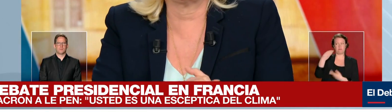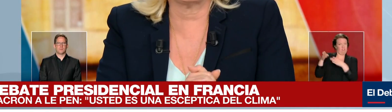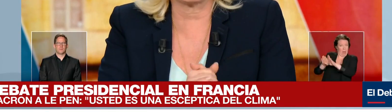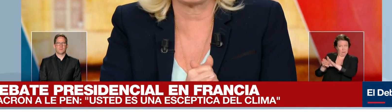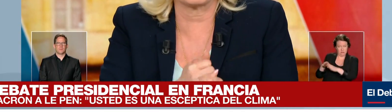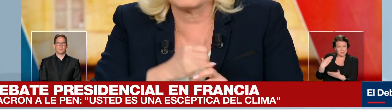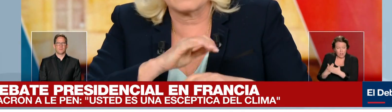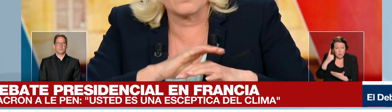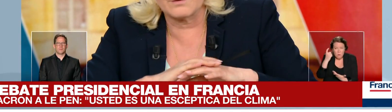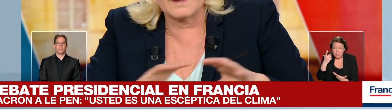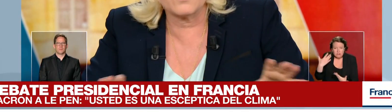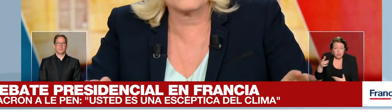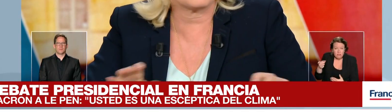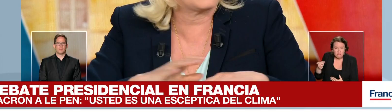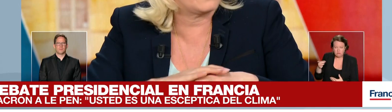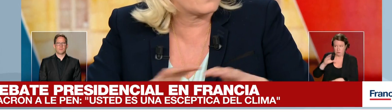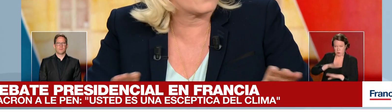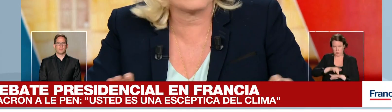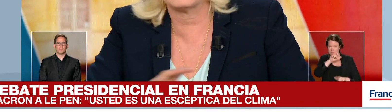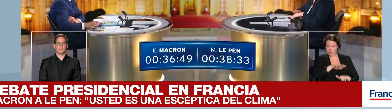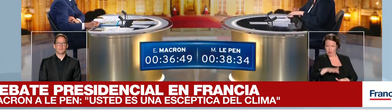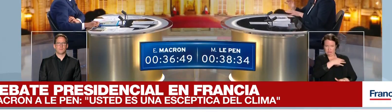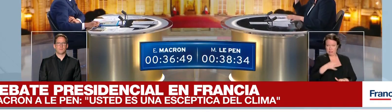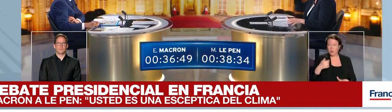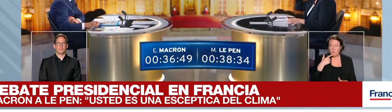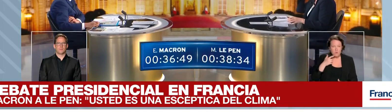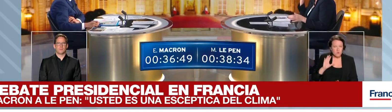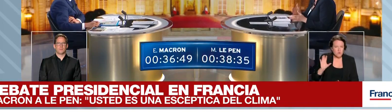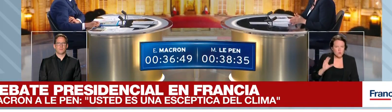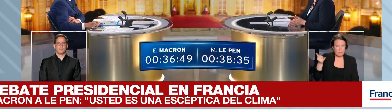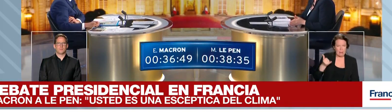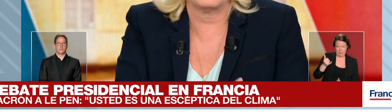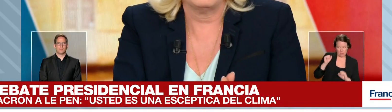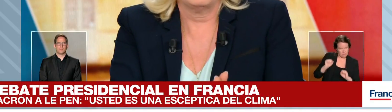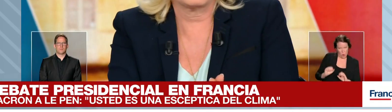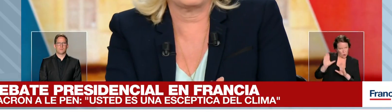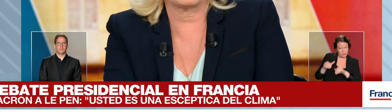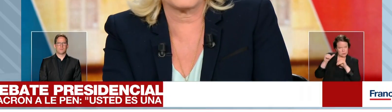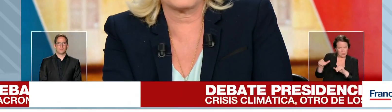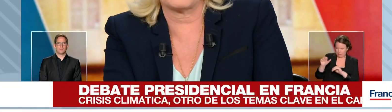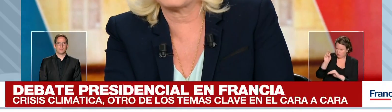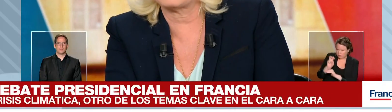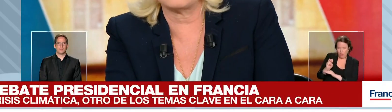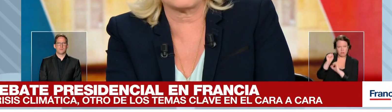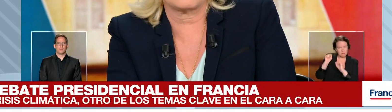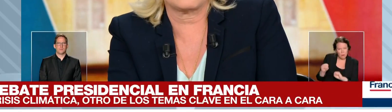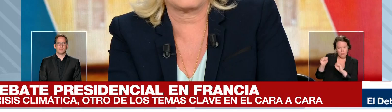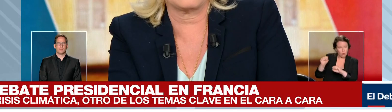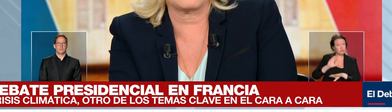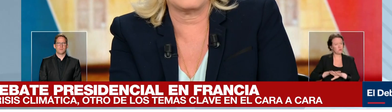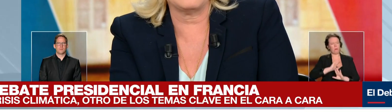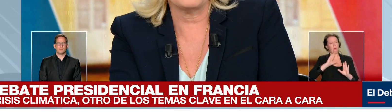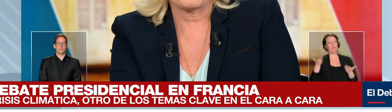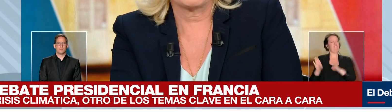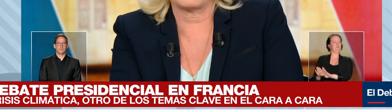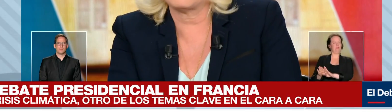una institución necesaria. Todas las estructuras decían que no había ninguna dificultad, pero usted la